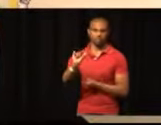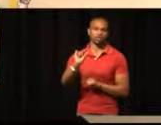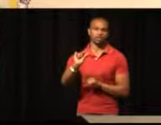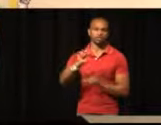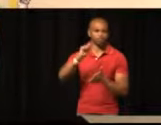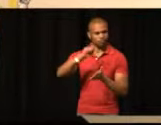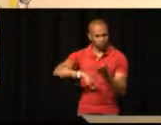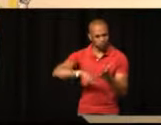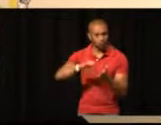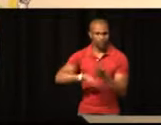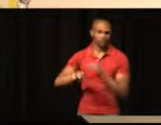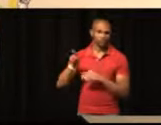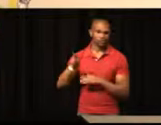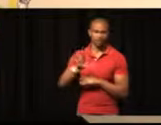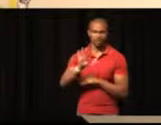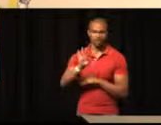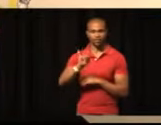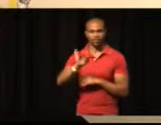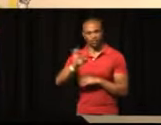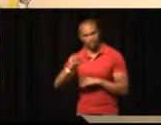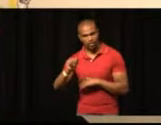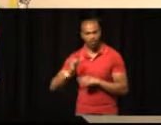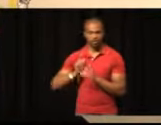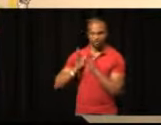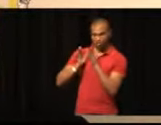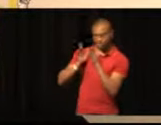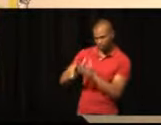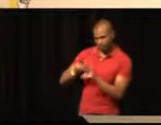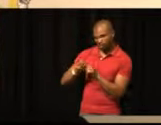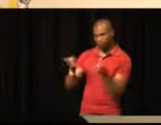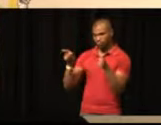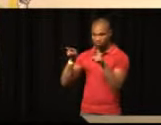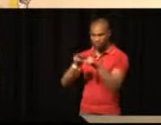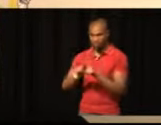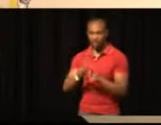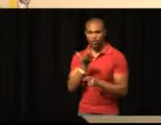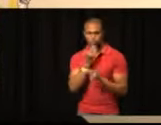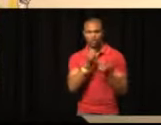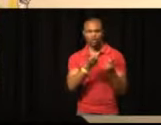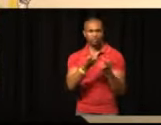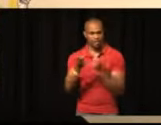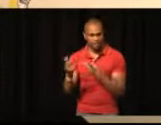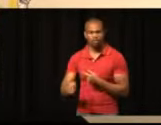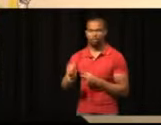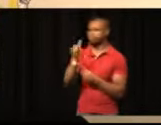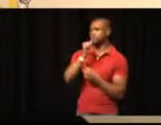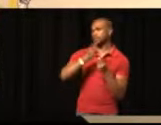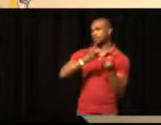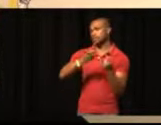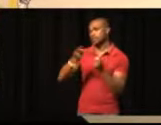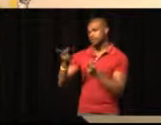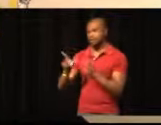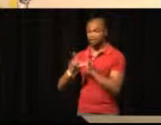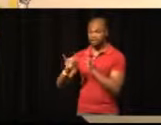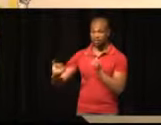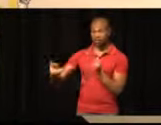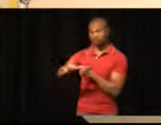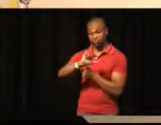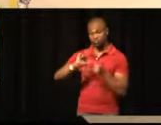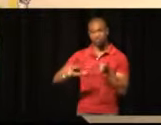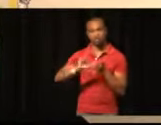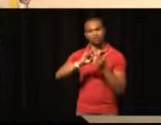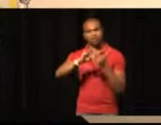estaban todas en la letra del contrato con la FIFA. Entonces, que había exclusividad para los aliados, para vender comidas, bebidas, que había que cambiar